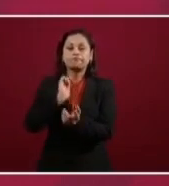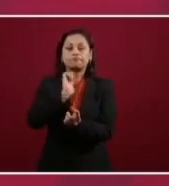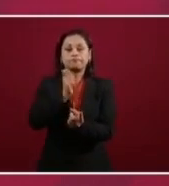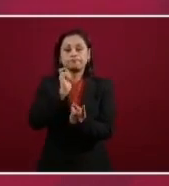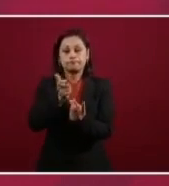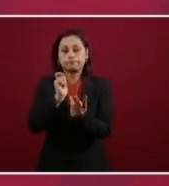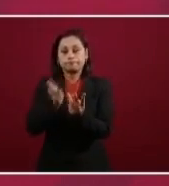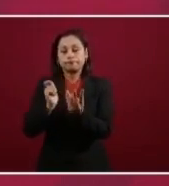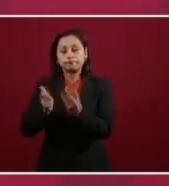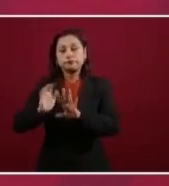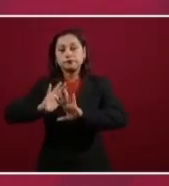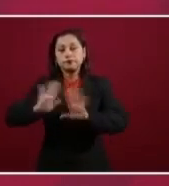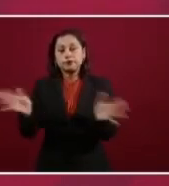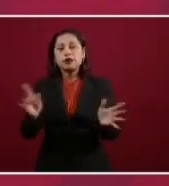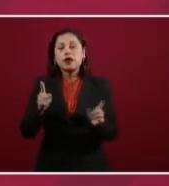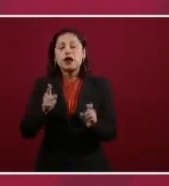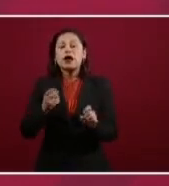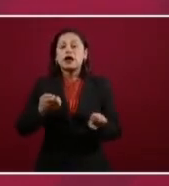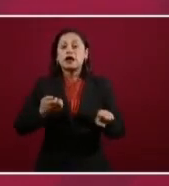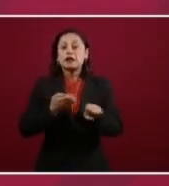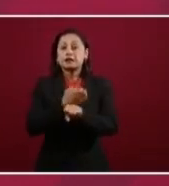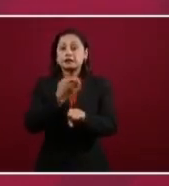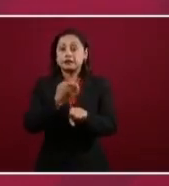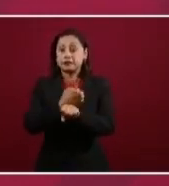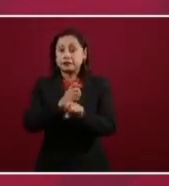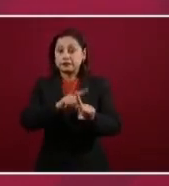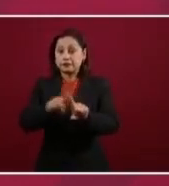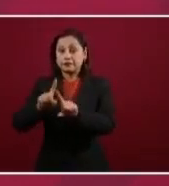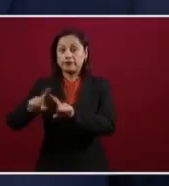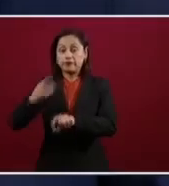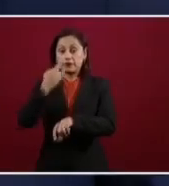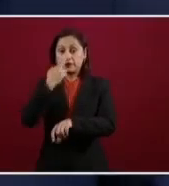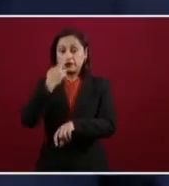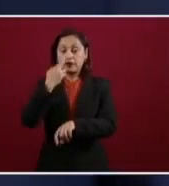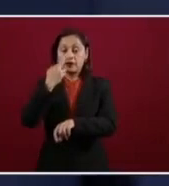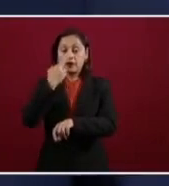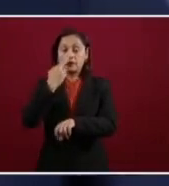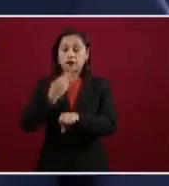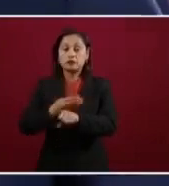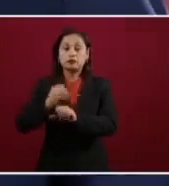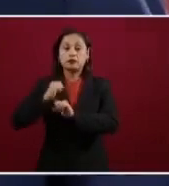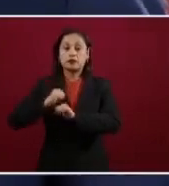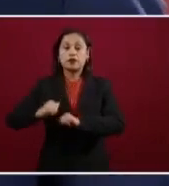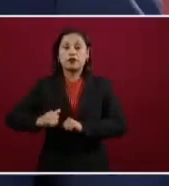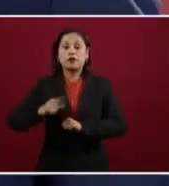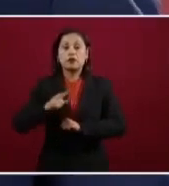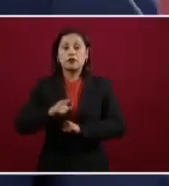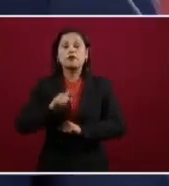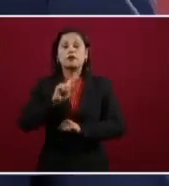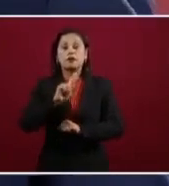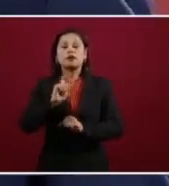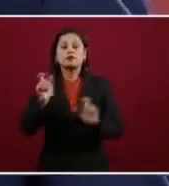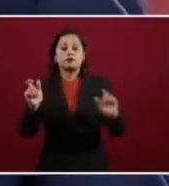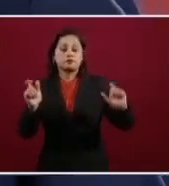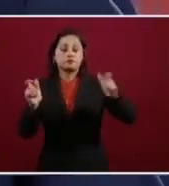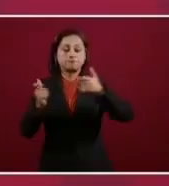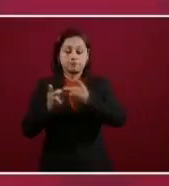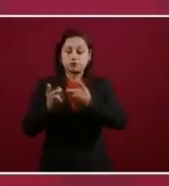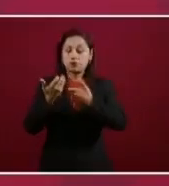aporten el 50 por ciento pero ya es otro procedimiento